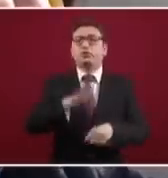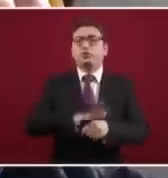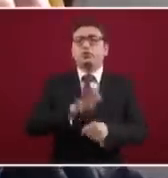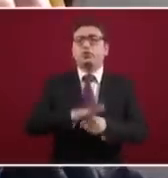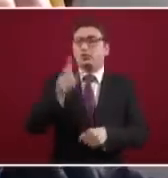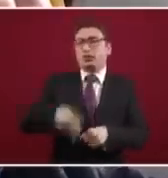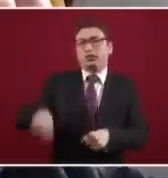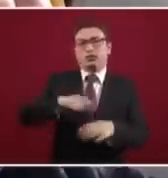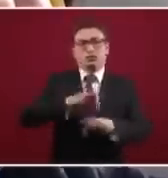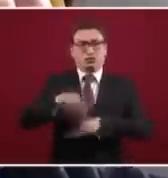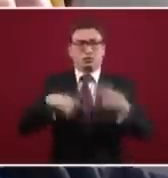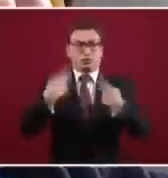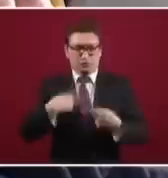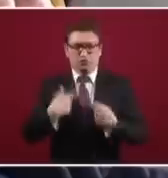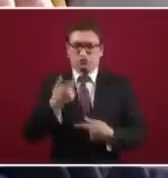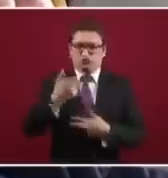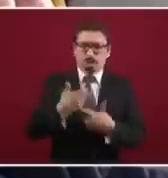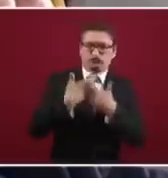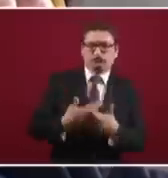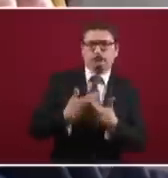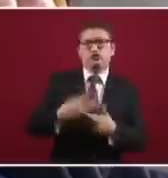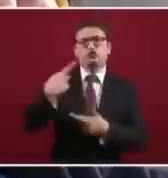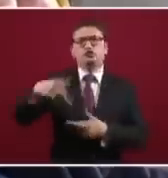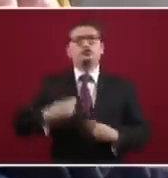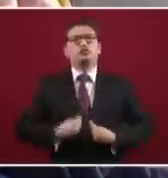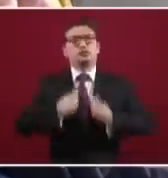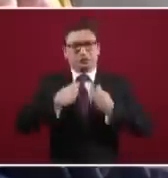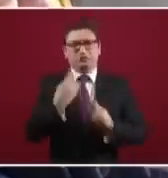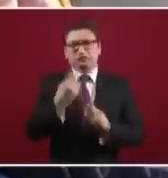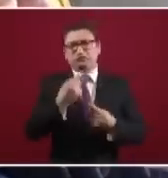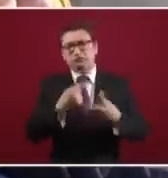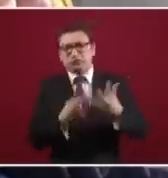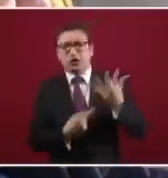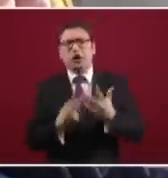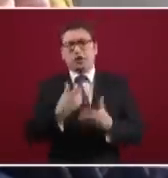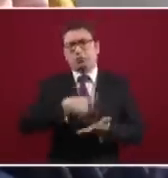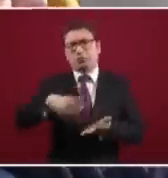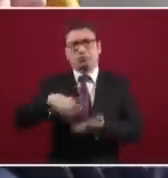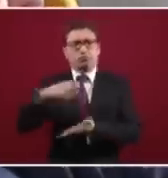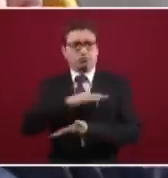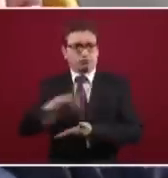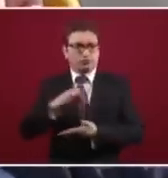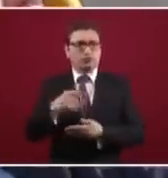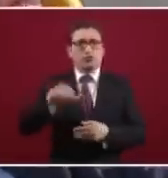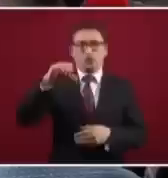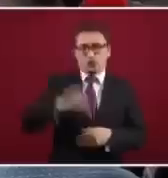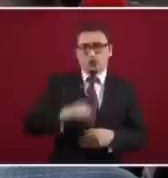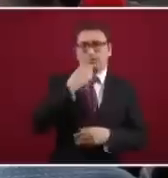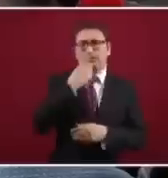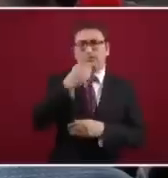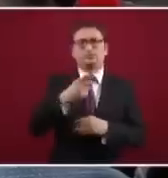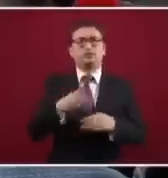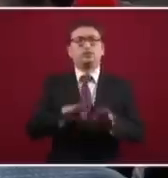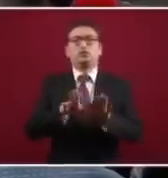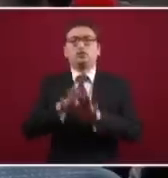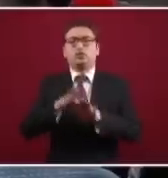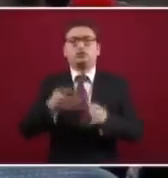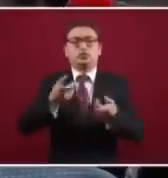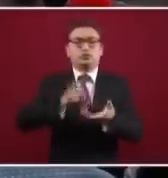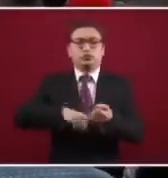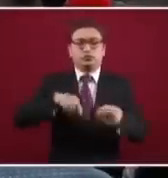para ir a comprar lo necesario para su vida. Hoy se da a conocer el indicador mensual de consumo privado en el mercado